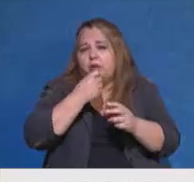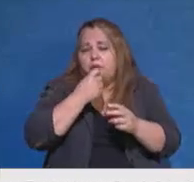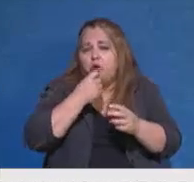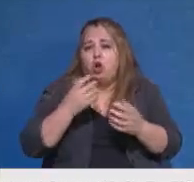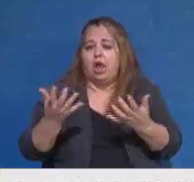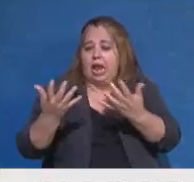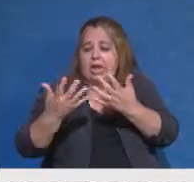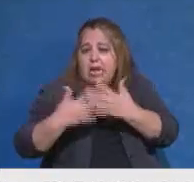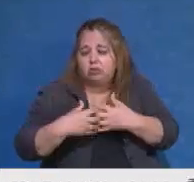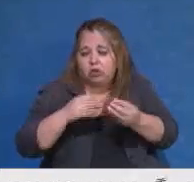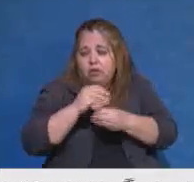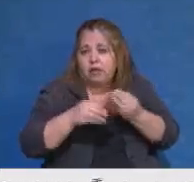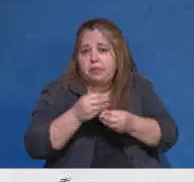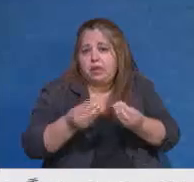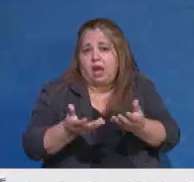parental y el chico